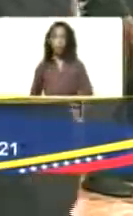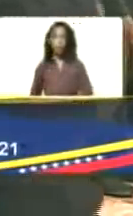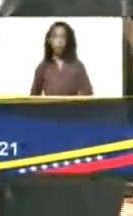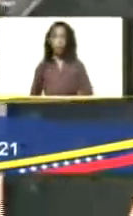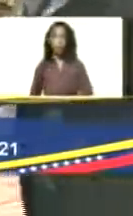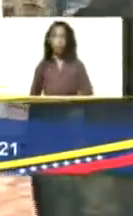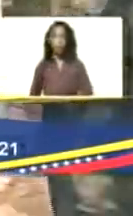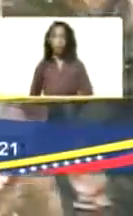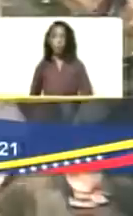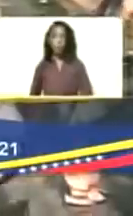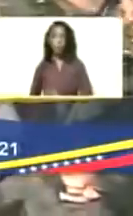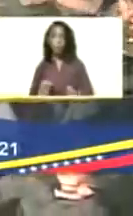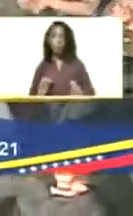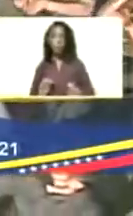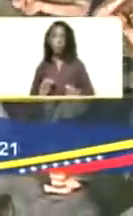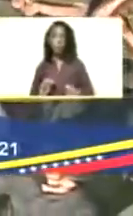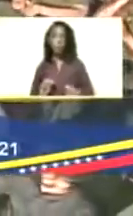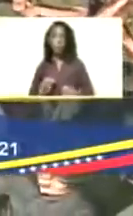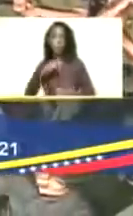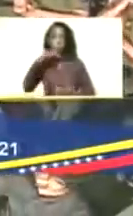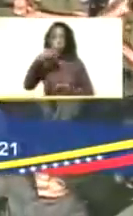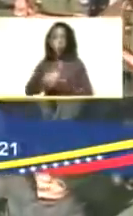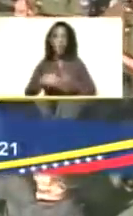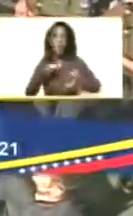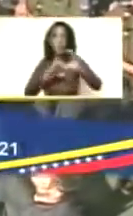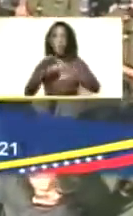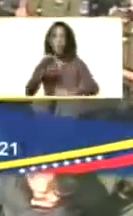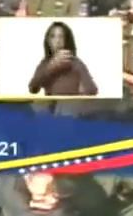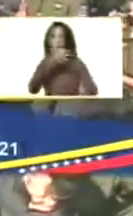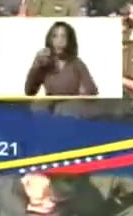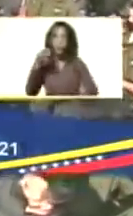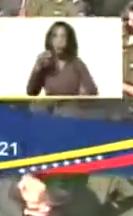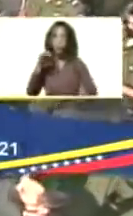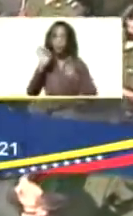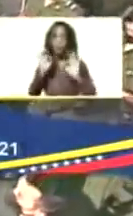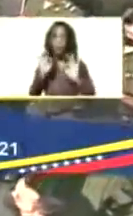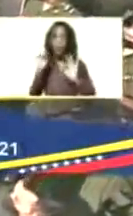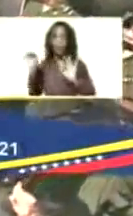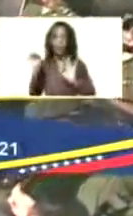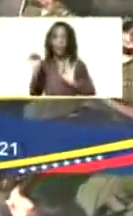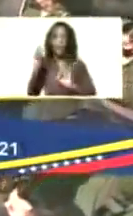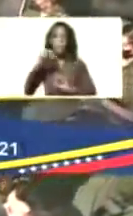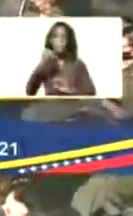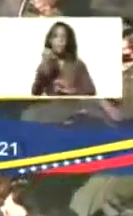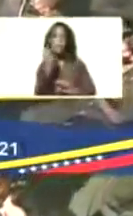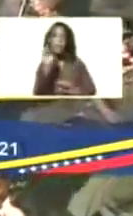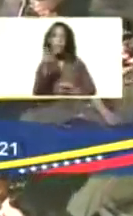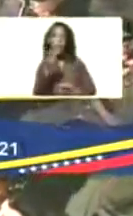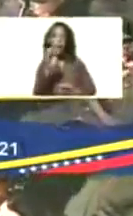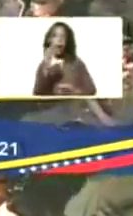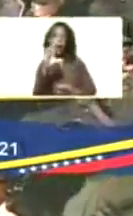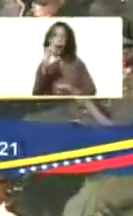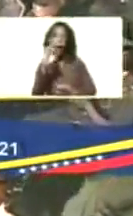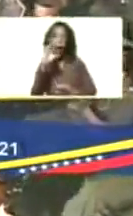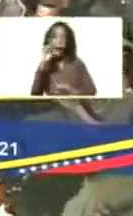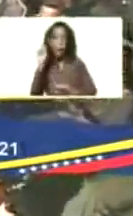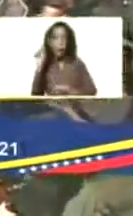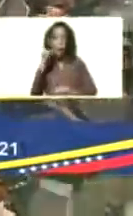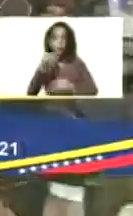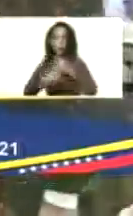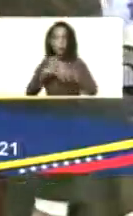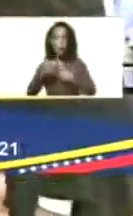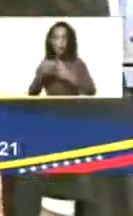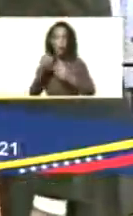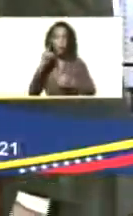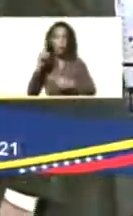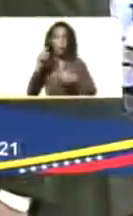Se encuentra Mención Ciencias Exactas. Recibe Miguel Fernández. Efecto del sulfato de magnesio en